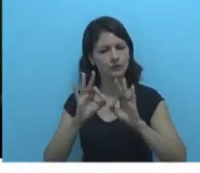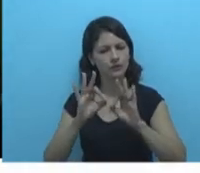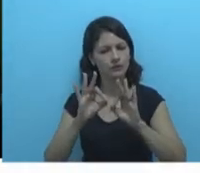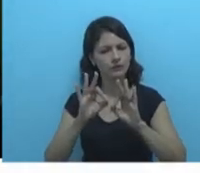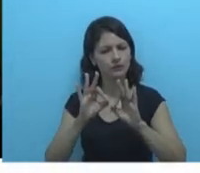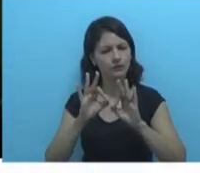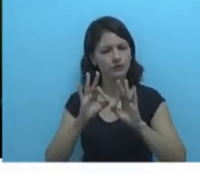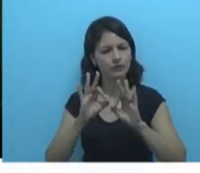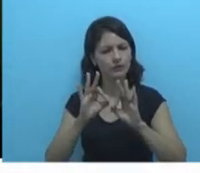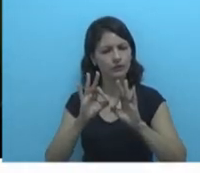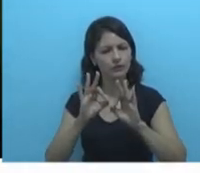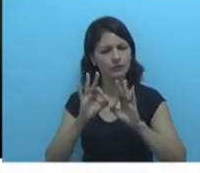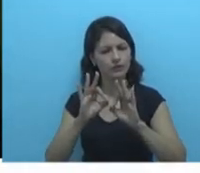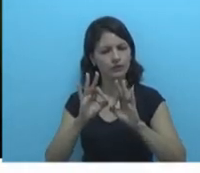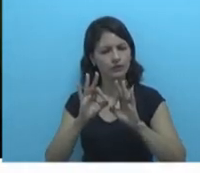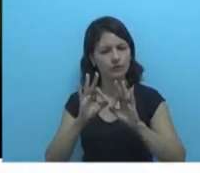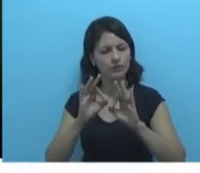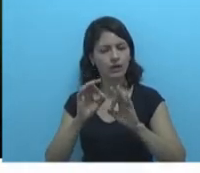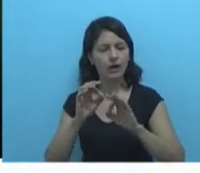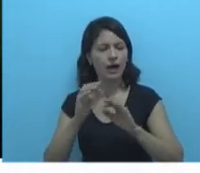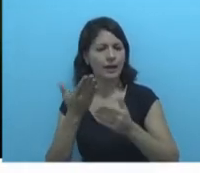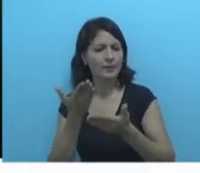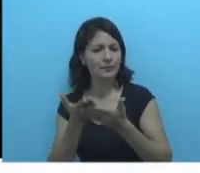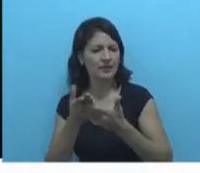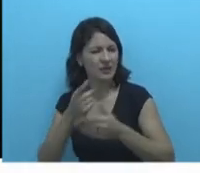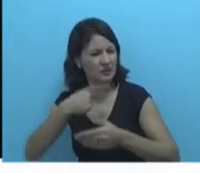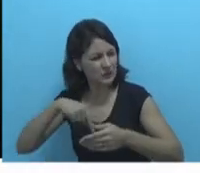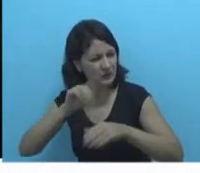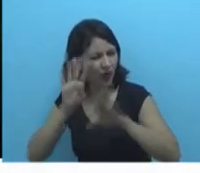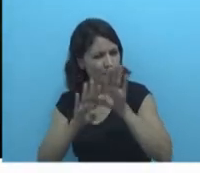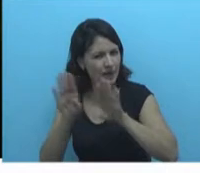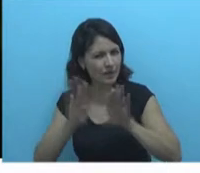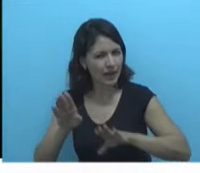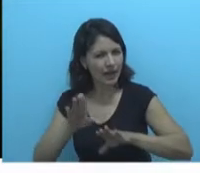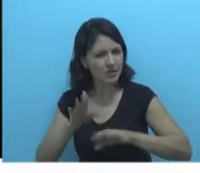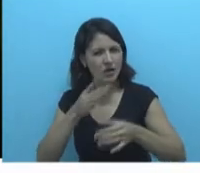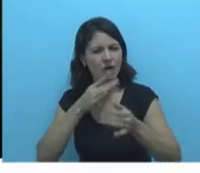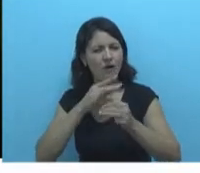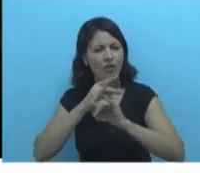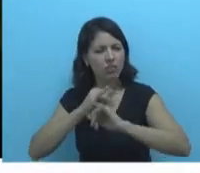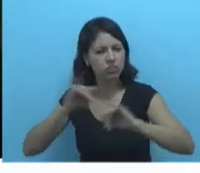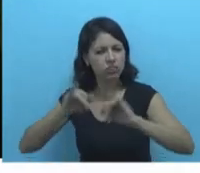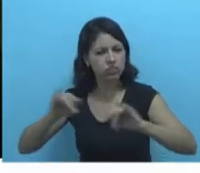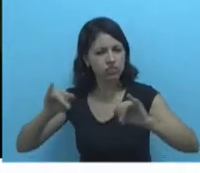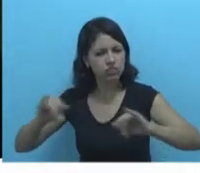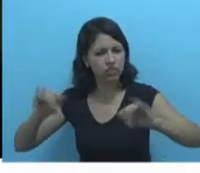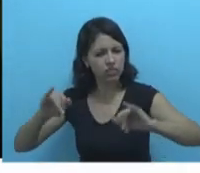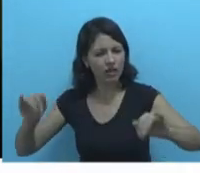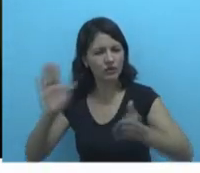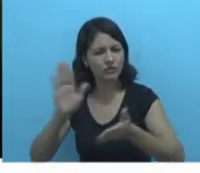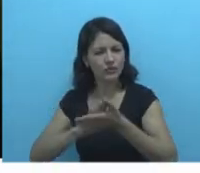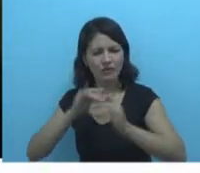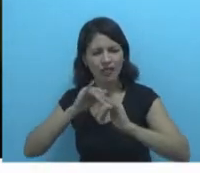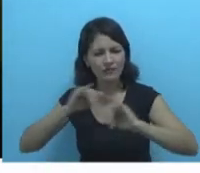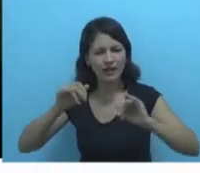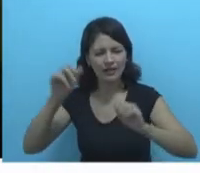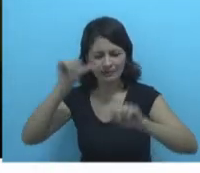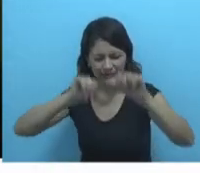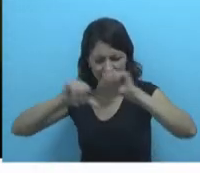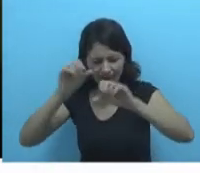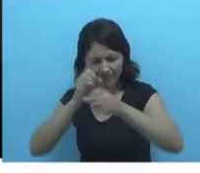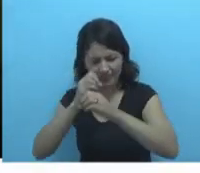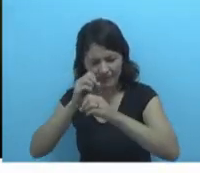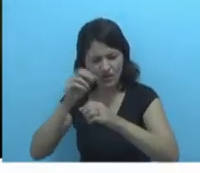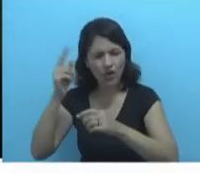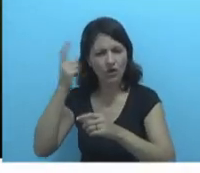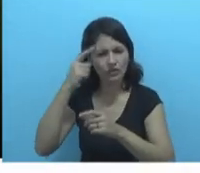la realización por parte de esta Cámara de unas jornadas de divulgación científica y concientización sobre